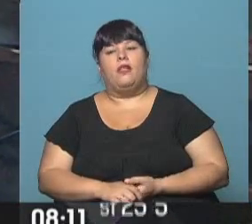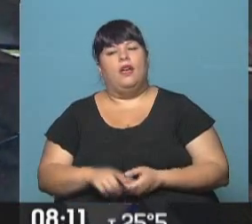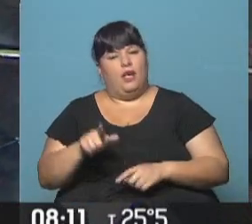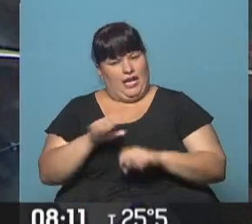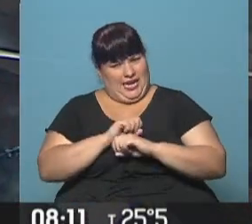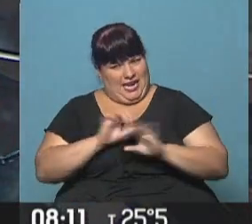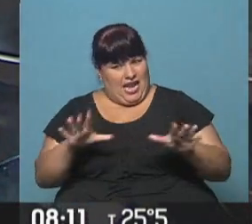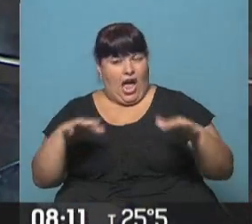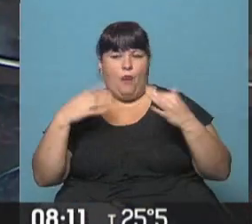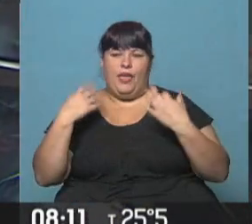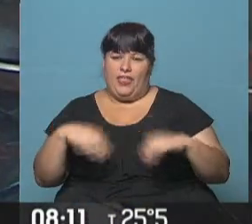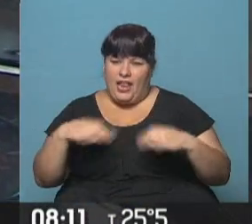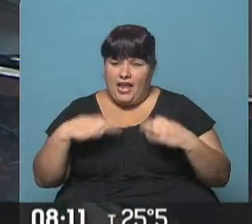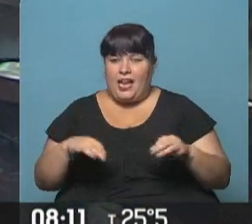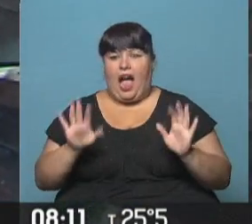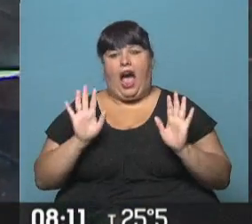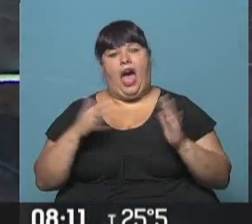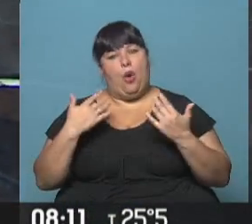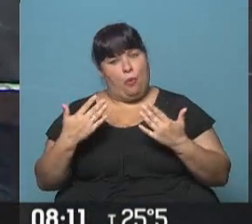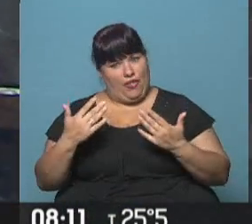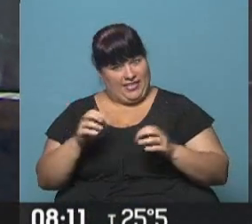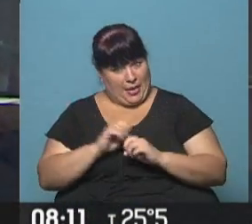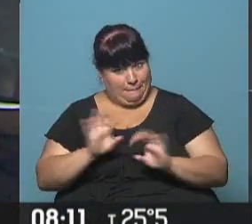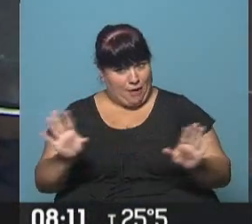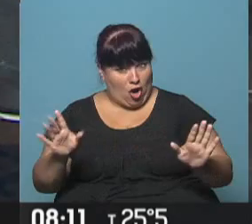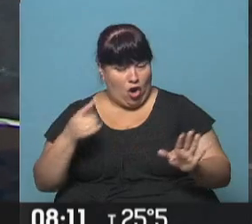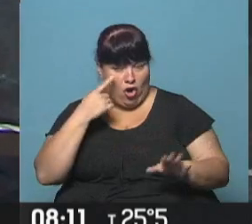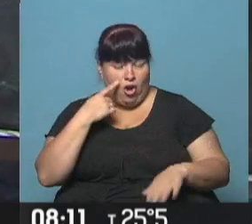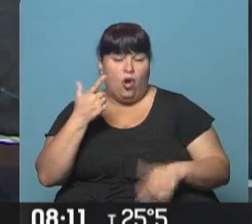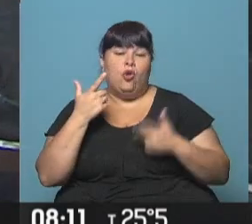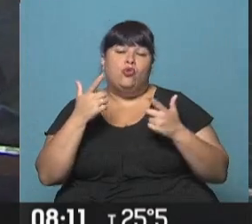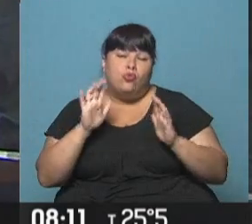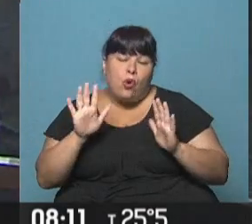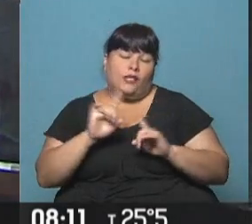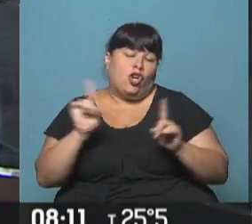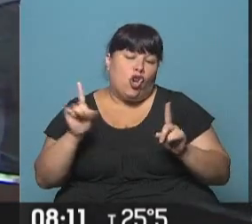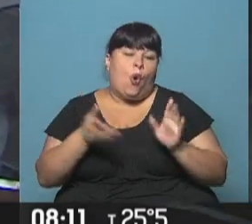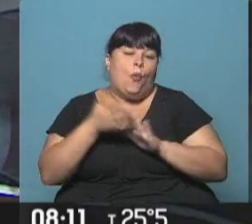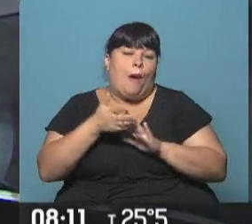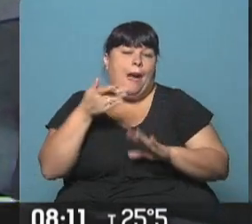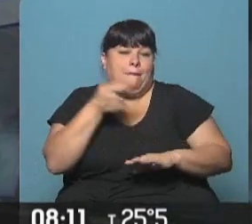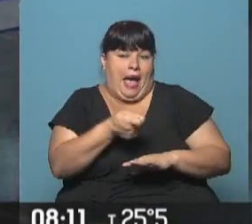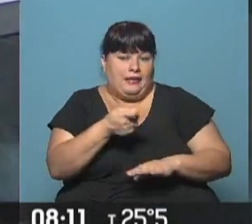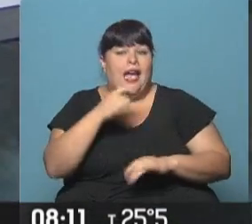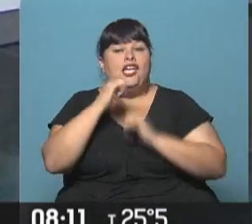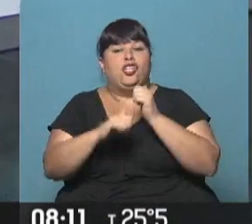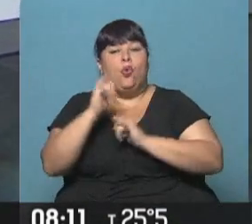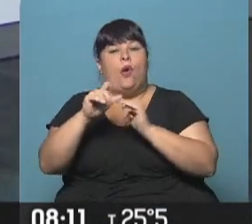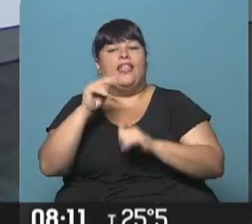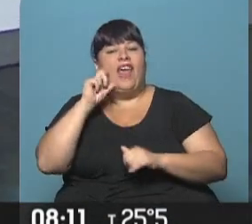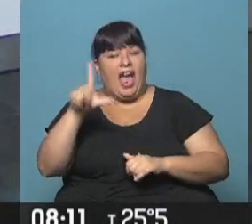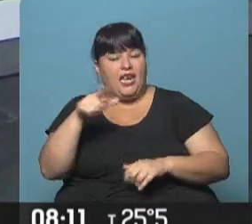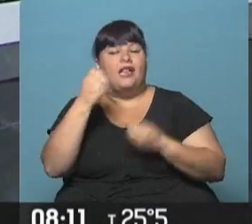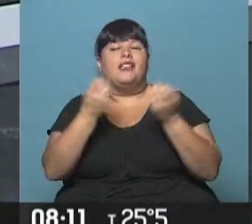Situación grave, delicada, que podría haber resultado de la peor manera. Afortunadamente no, fue un intento de femicidio, la historia nos la cuenta Dani